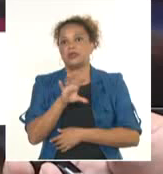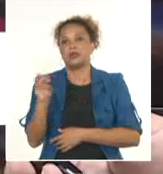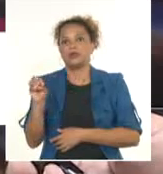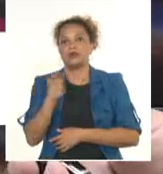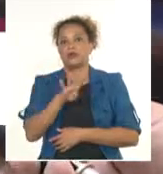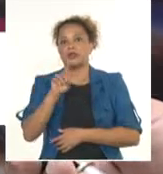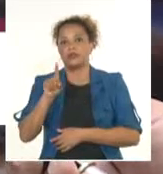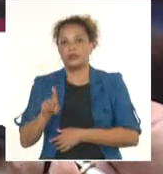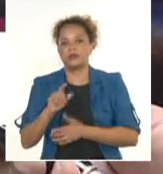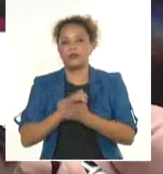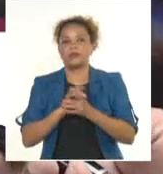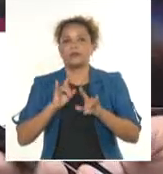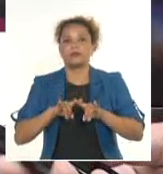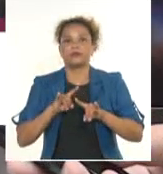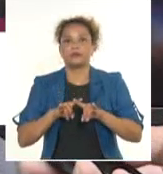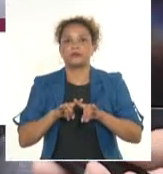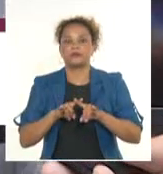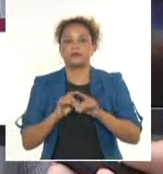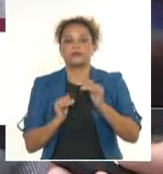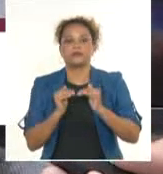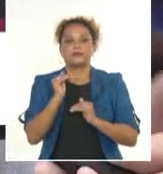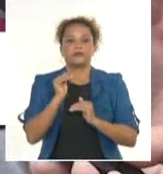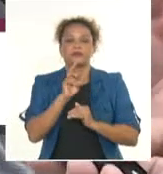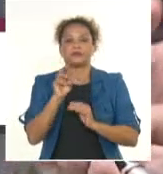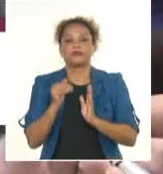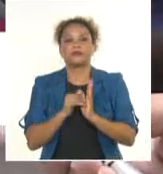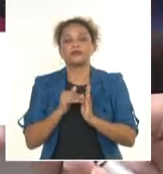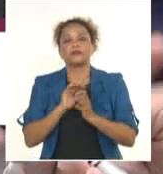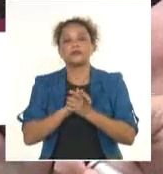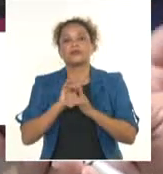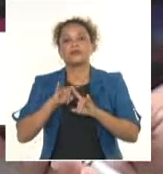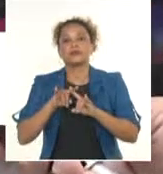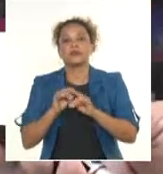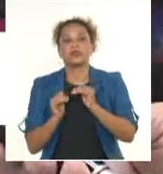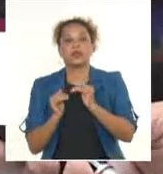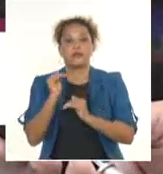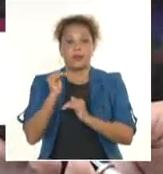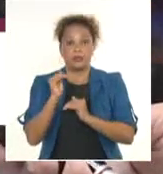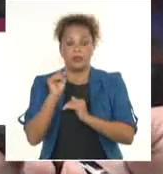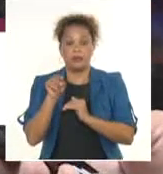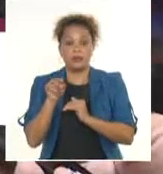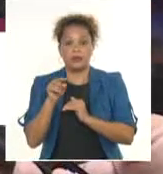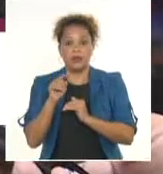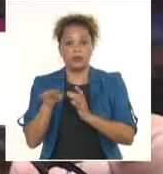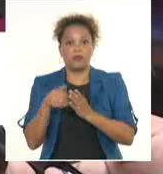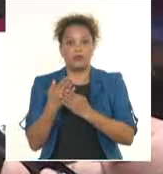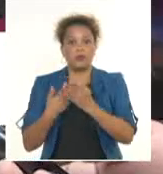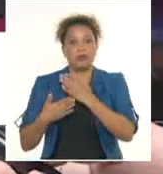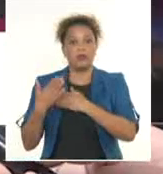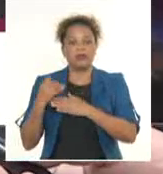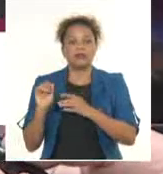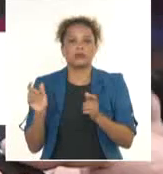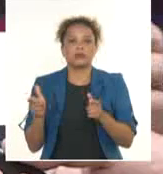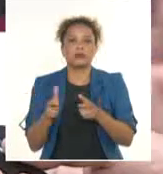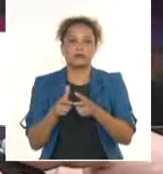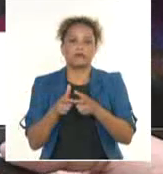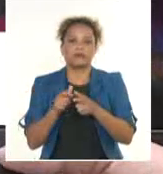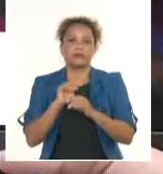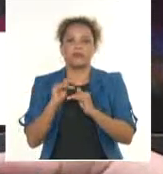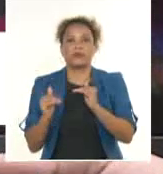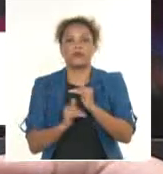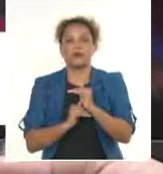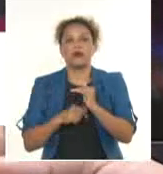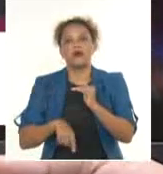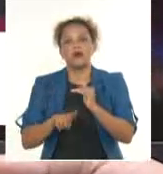2.541 megawatts con 3.000 megawatts de máxima demanda pronosticada. La máxima demanda en los últimos días ha estado disminuida, o sea, ha estado por debajo.